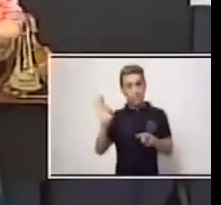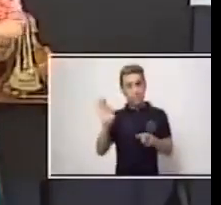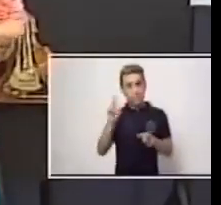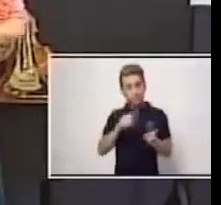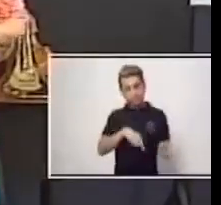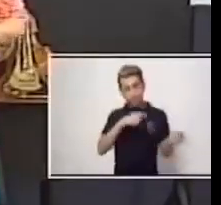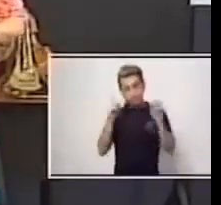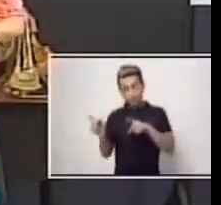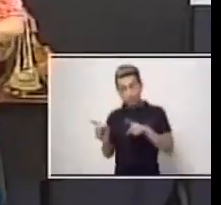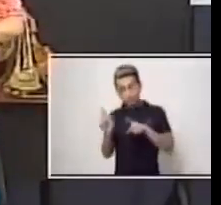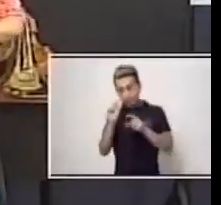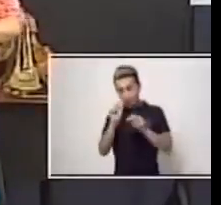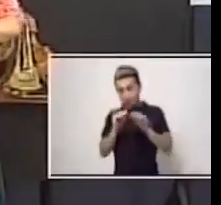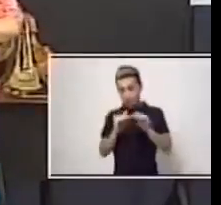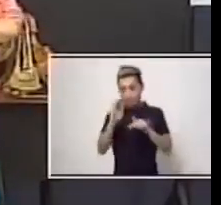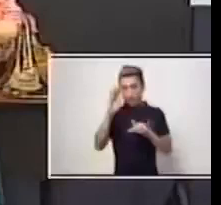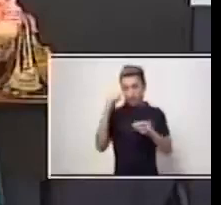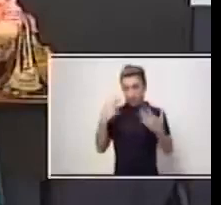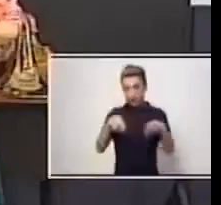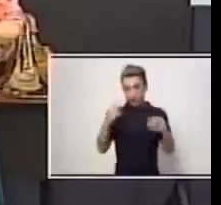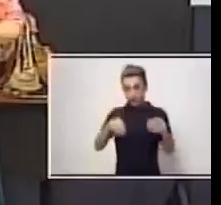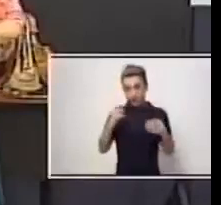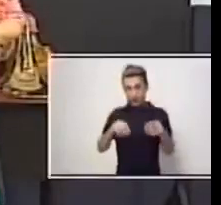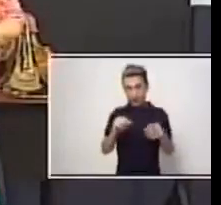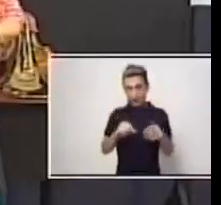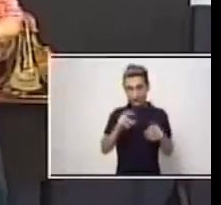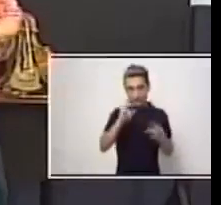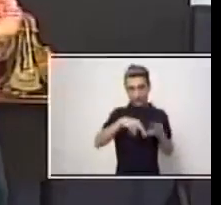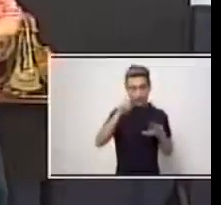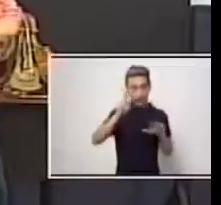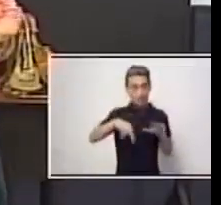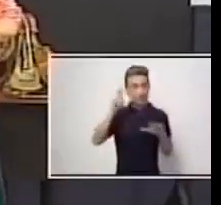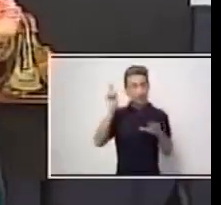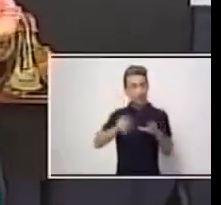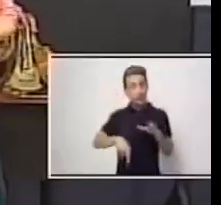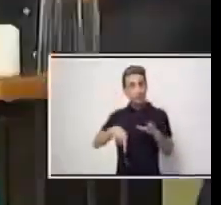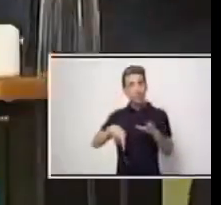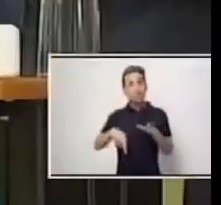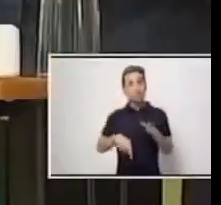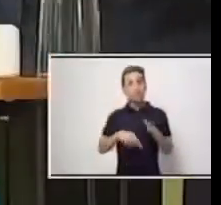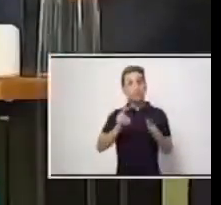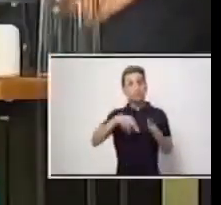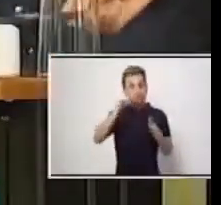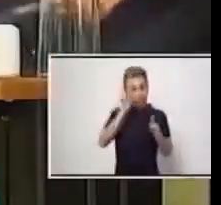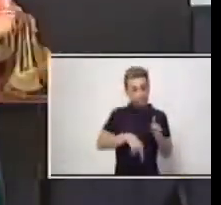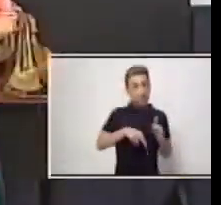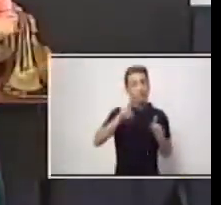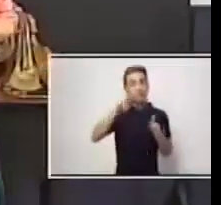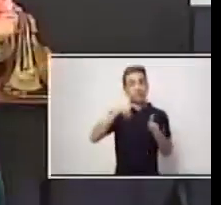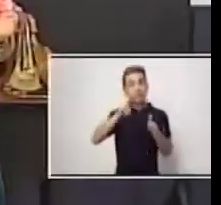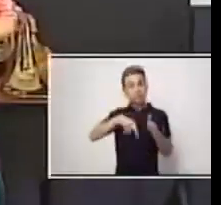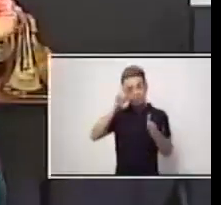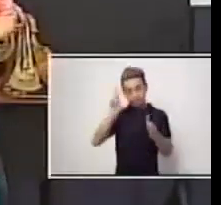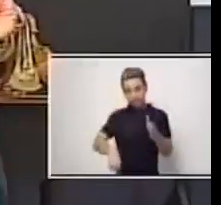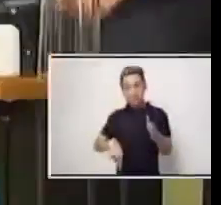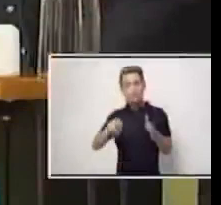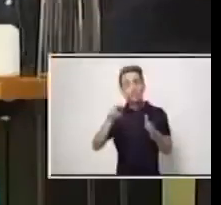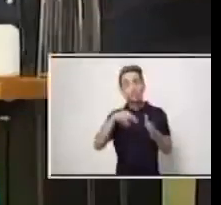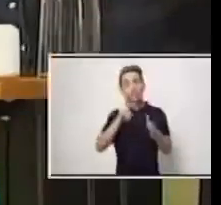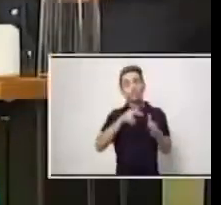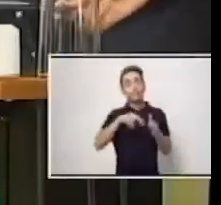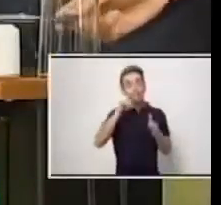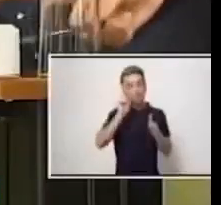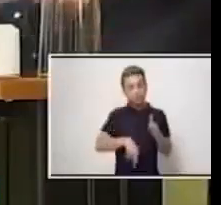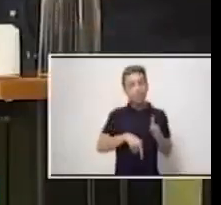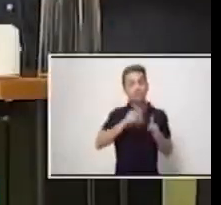con el ritmo un poquito más rápido. Ringa, linga, linga, ling dong. Ringa, linga, linga, ling